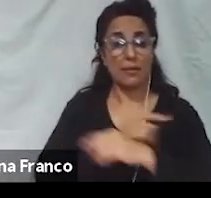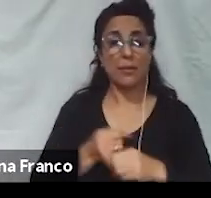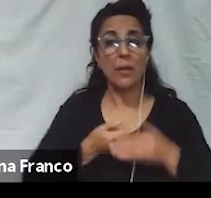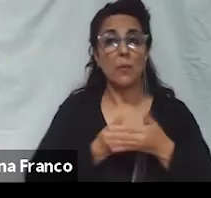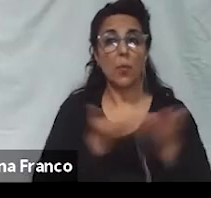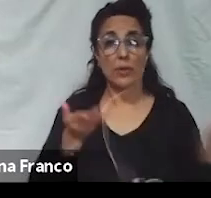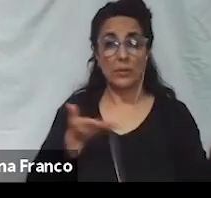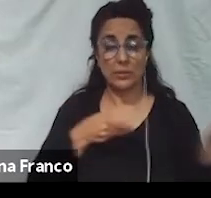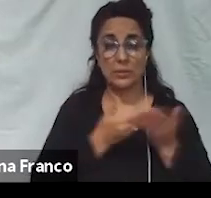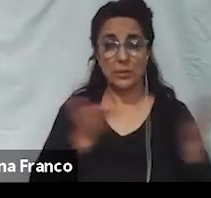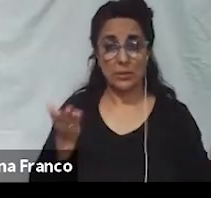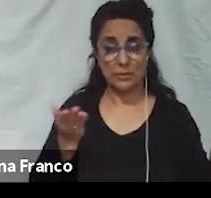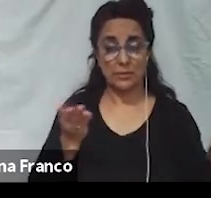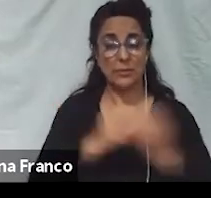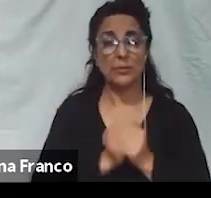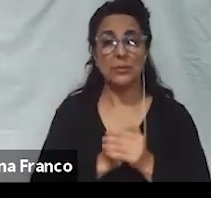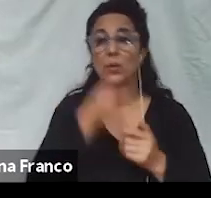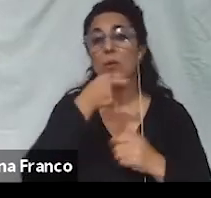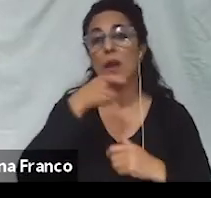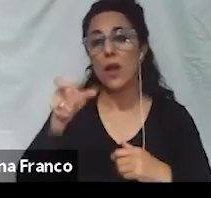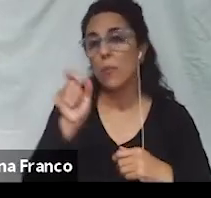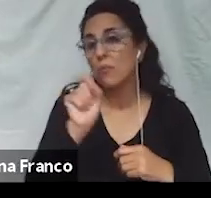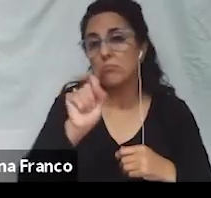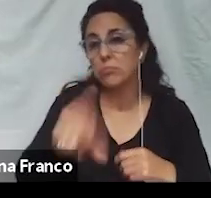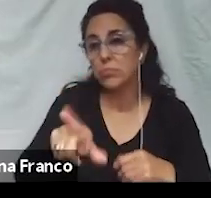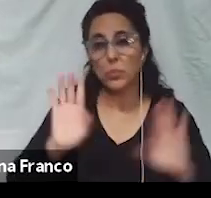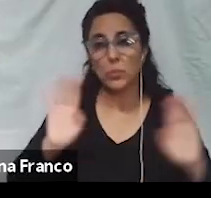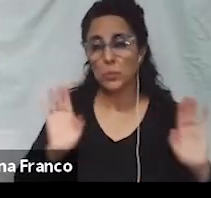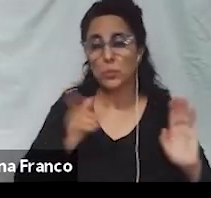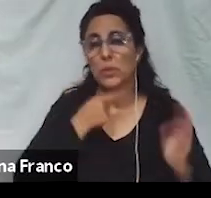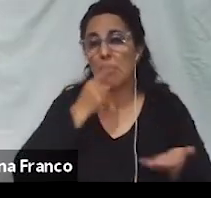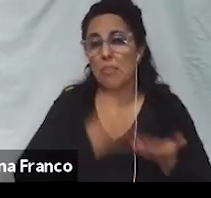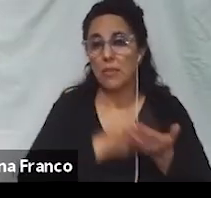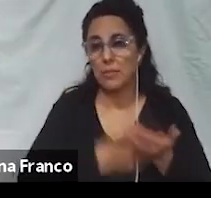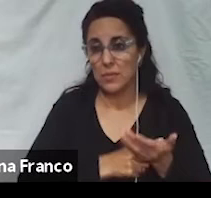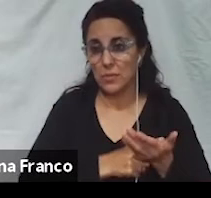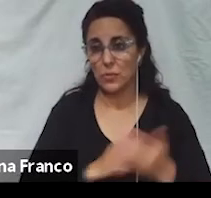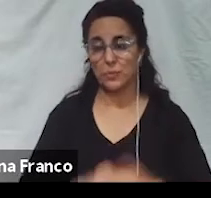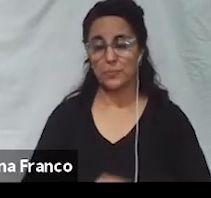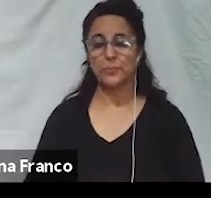anterior. Pero eso es solo una recomendación y ustedes deberán como que